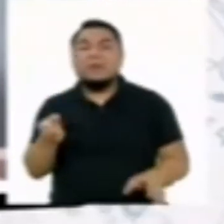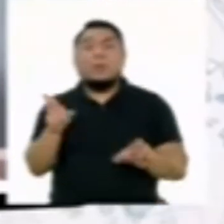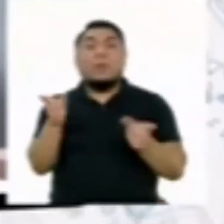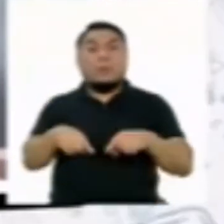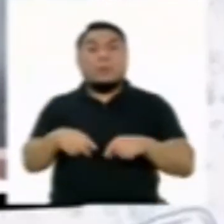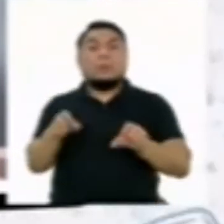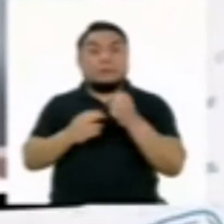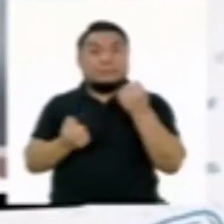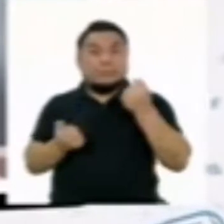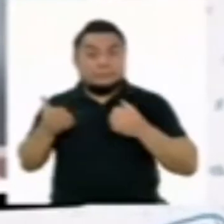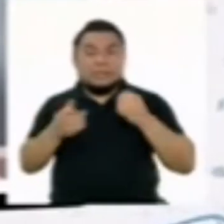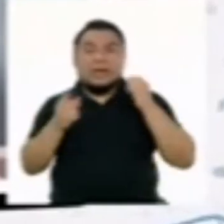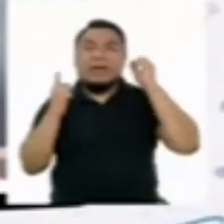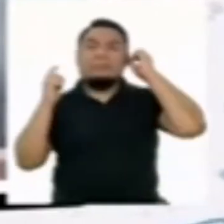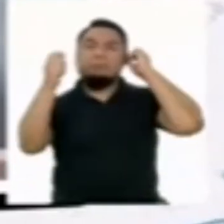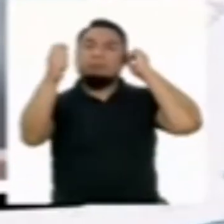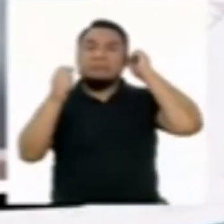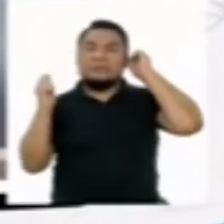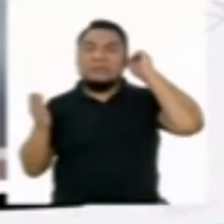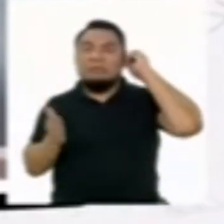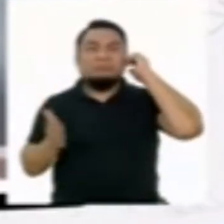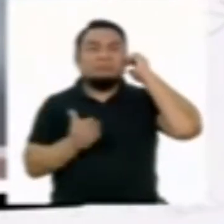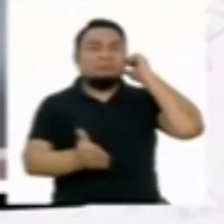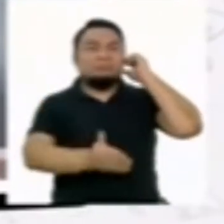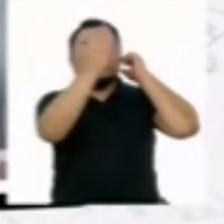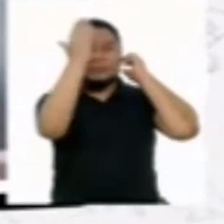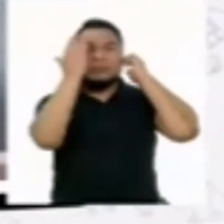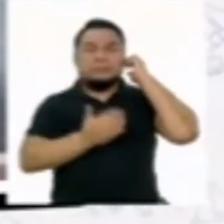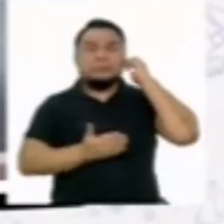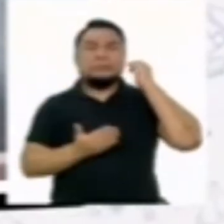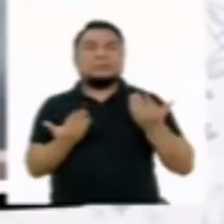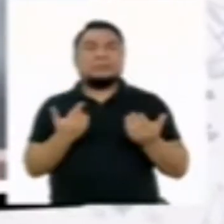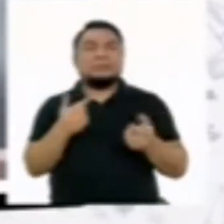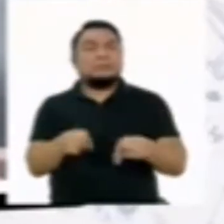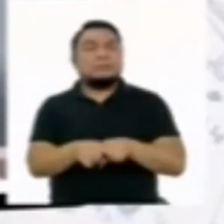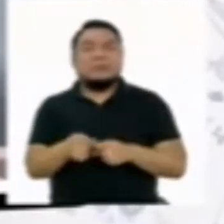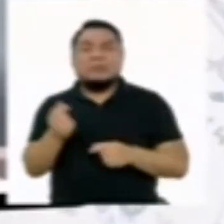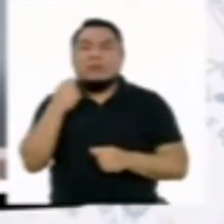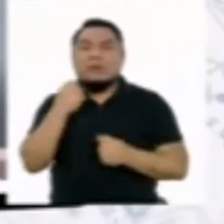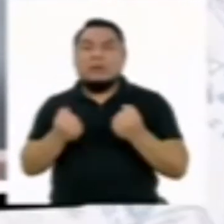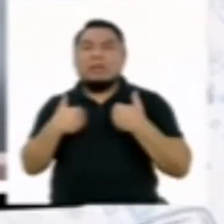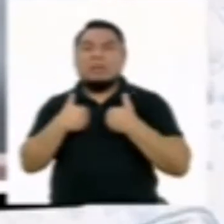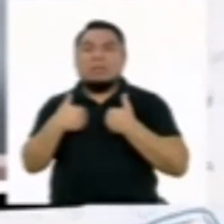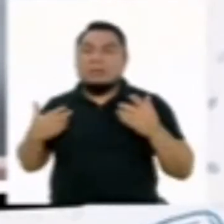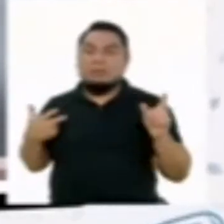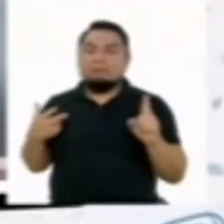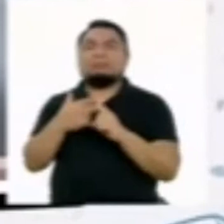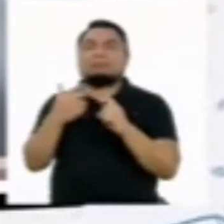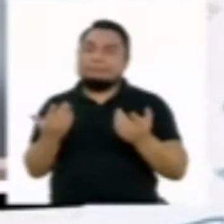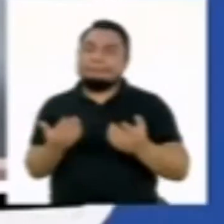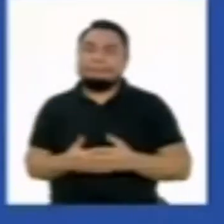excesiva velocidad sin medir el riesgo de apretar a un peatón o atropellar un animal.